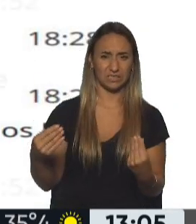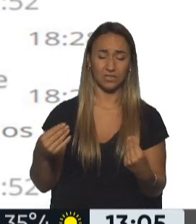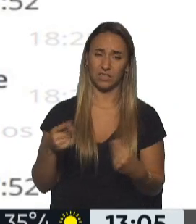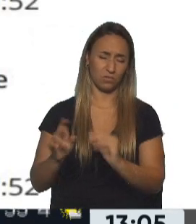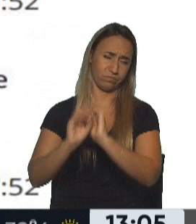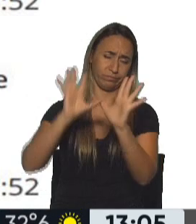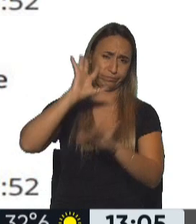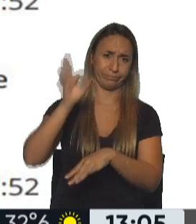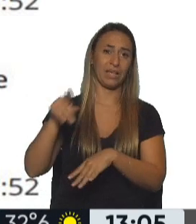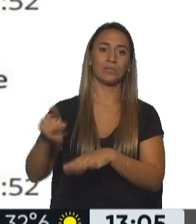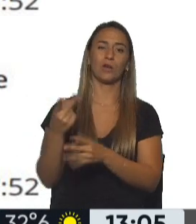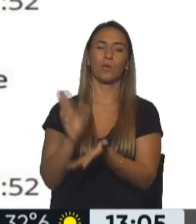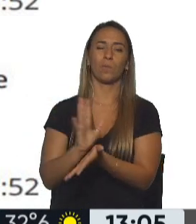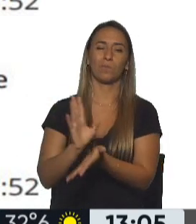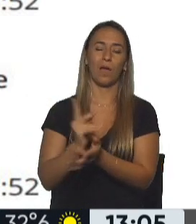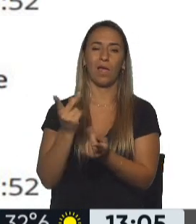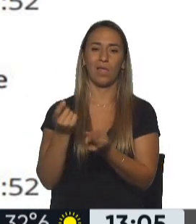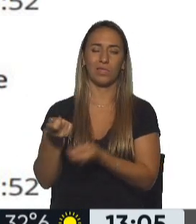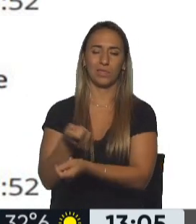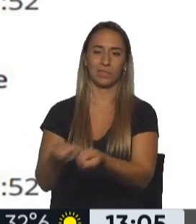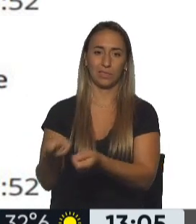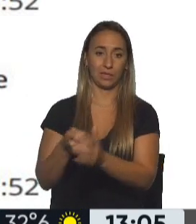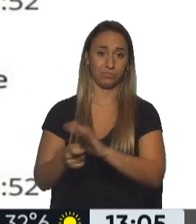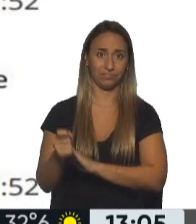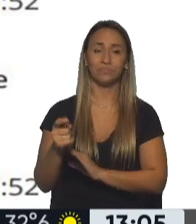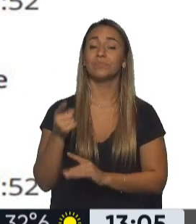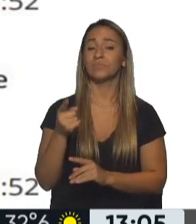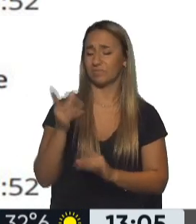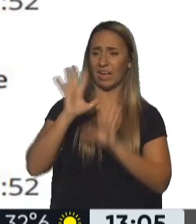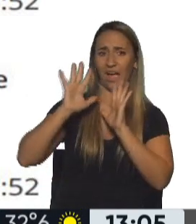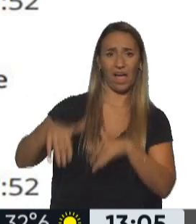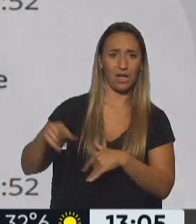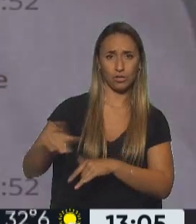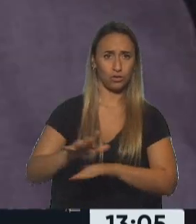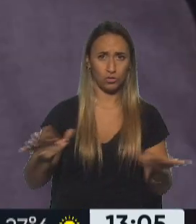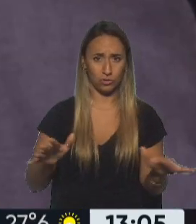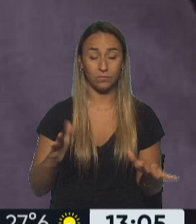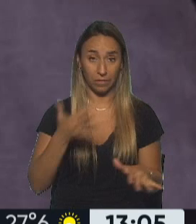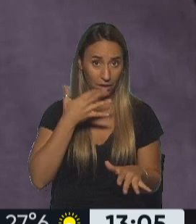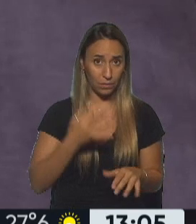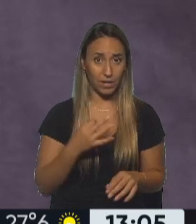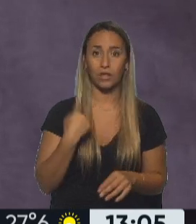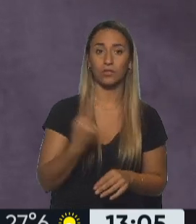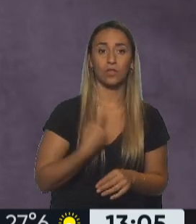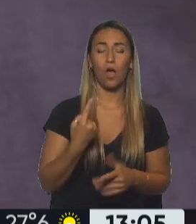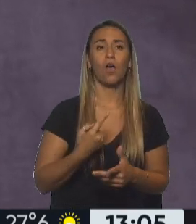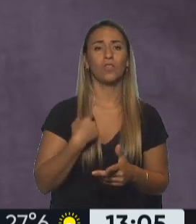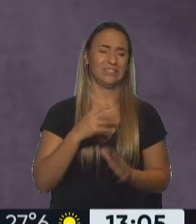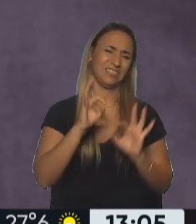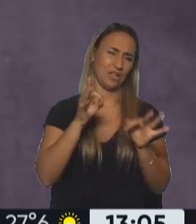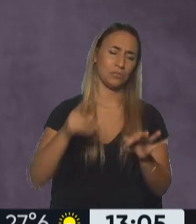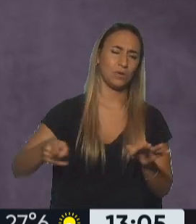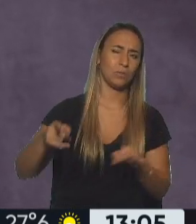claro caso de dádivas lo que vimos da asco dijo el primer mandatario remarcó que si bien es cierto que todos presumíamos que eso estaba pasando